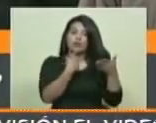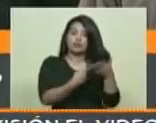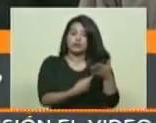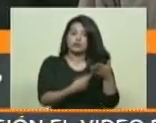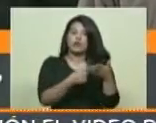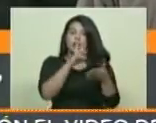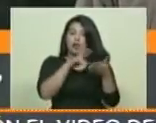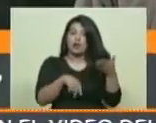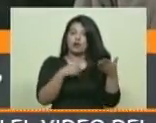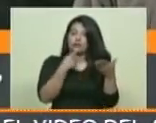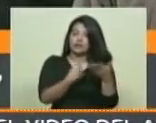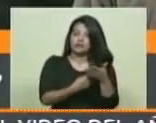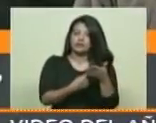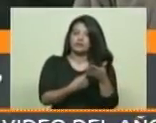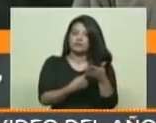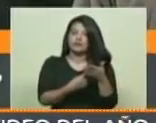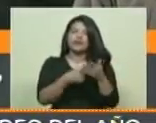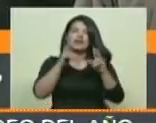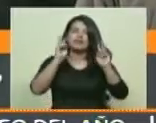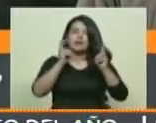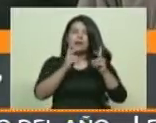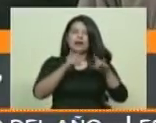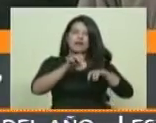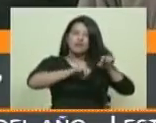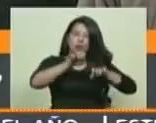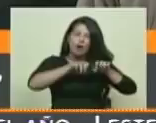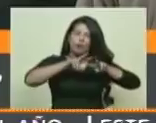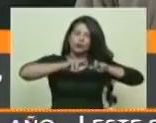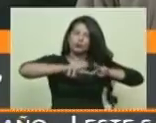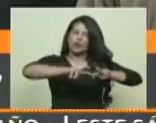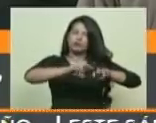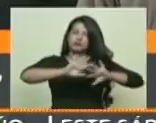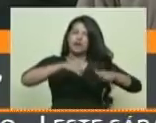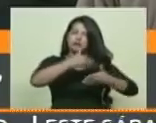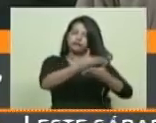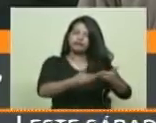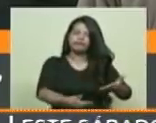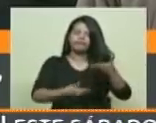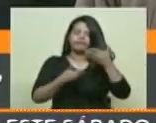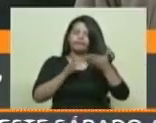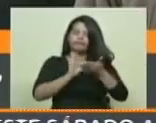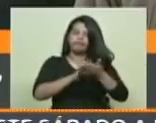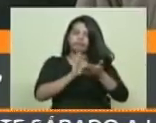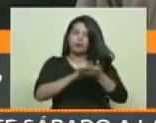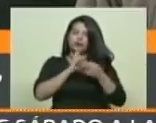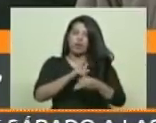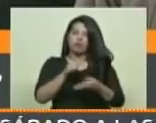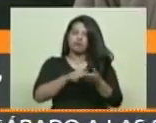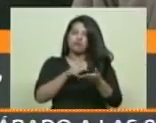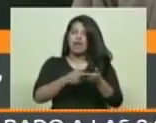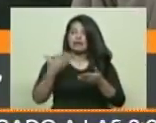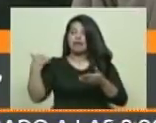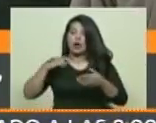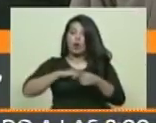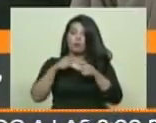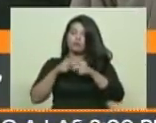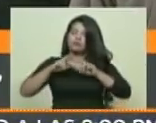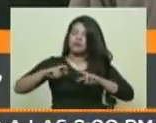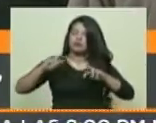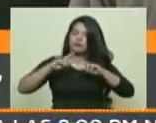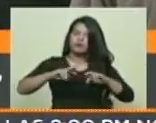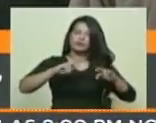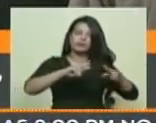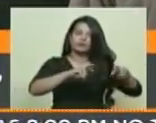señala él mismo, sobre el resultado parcial de un proceso que venía adelantando la Comisión y que